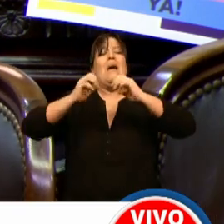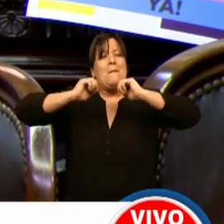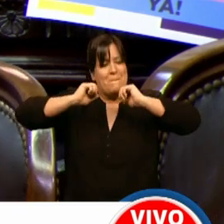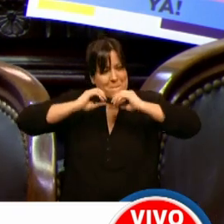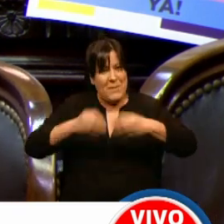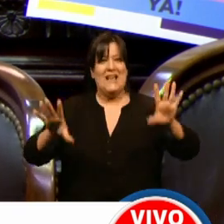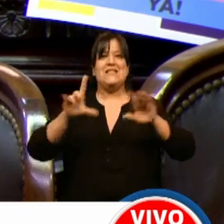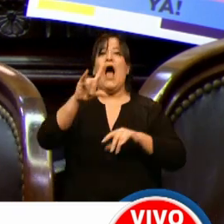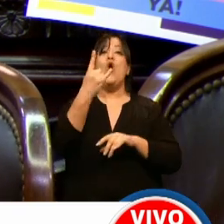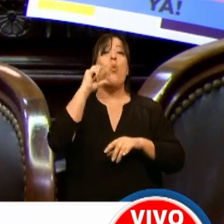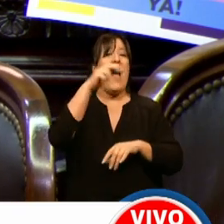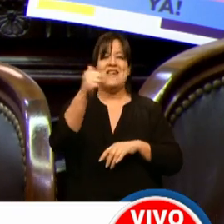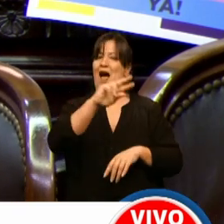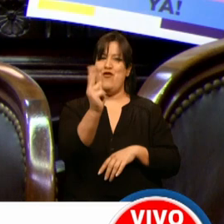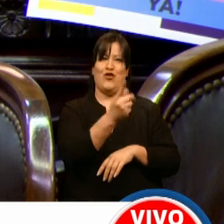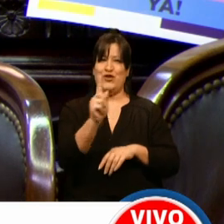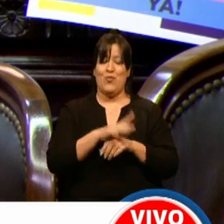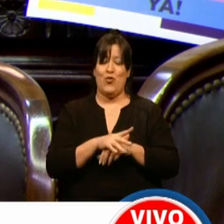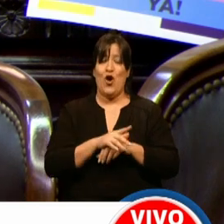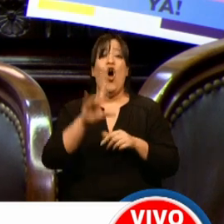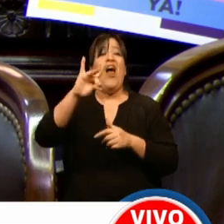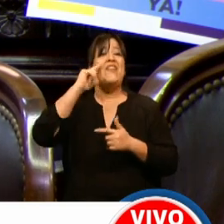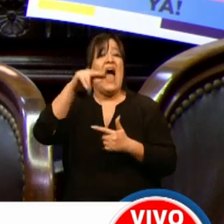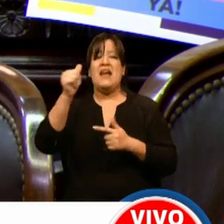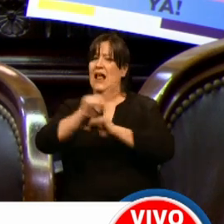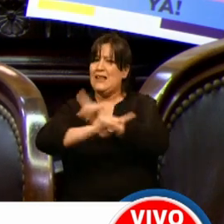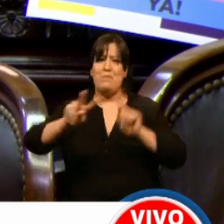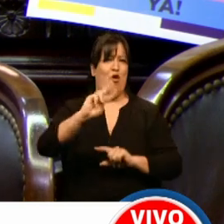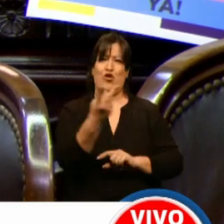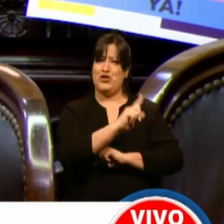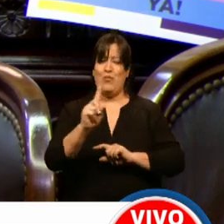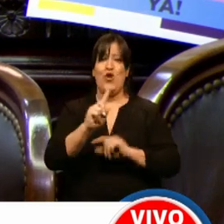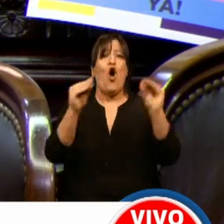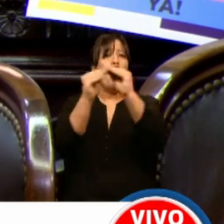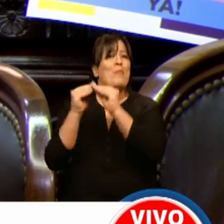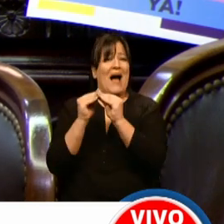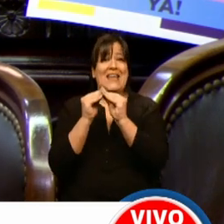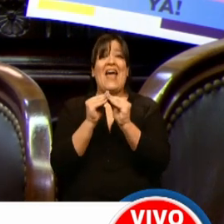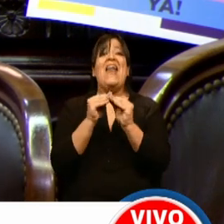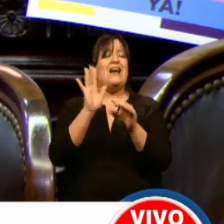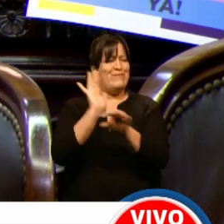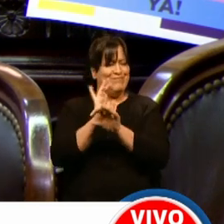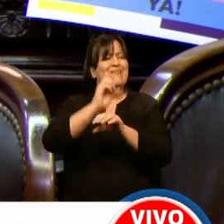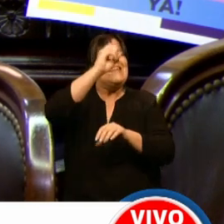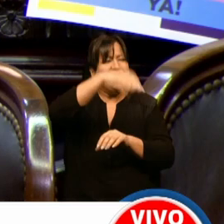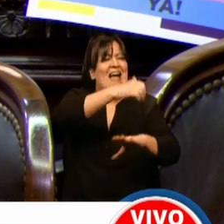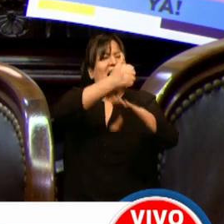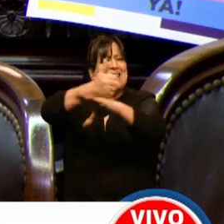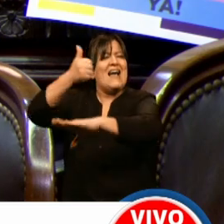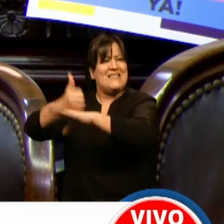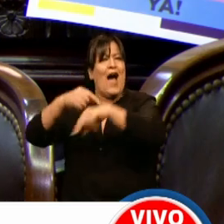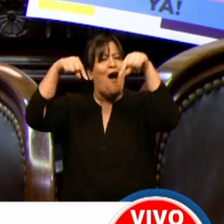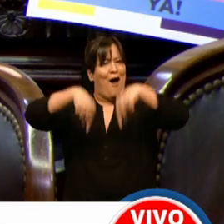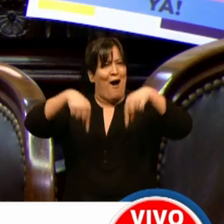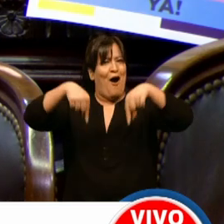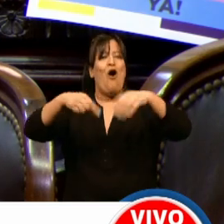el banano se murió milan y diana y todas las compañeras están aquí hoy en esta lucha que estamos dando